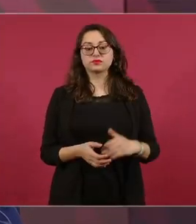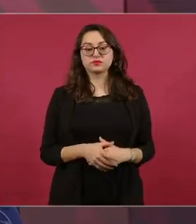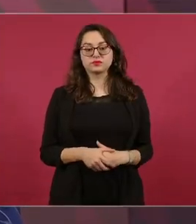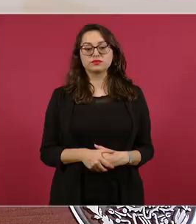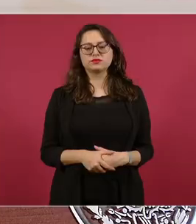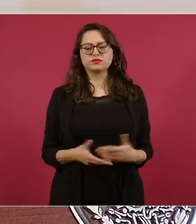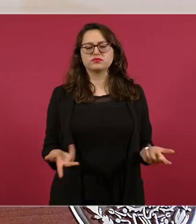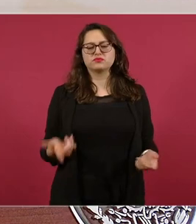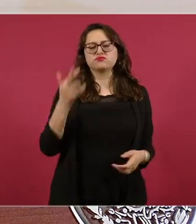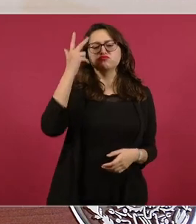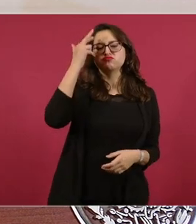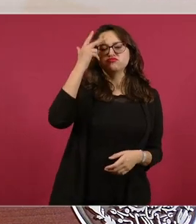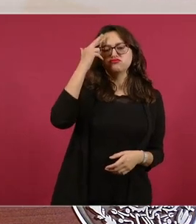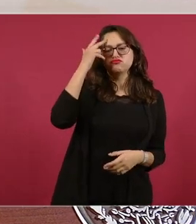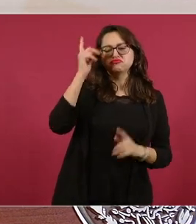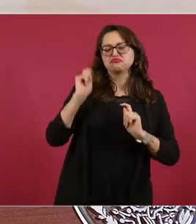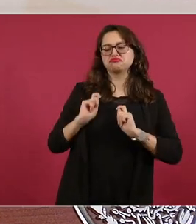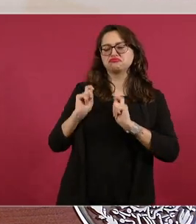4 años.